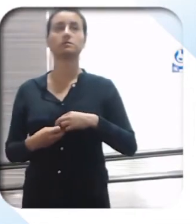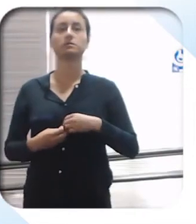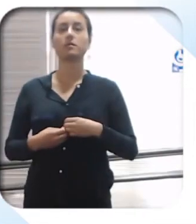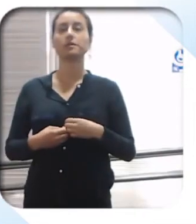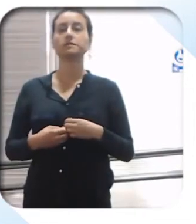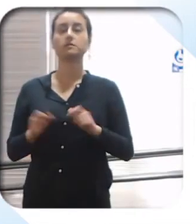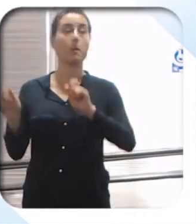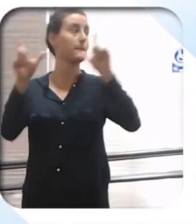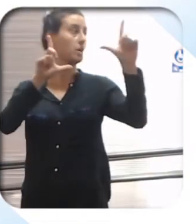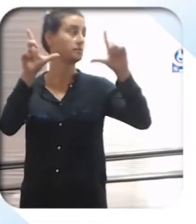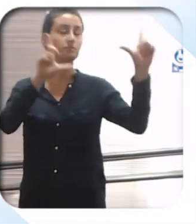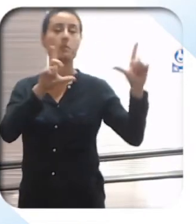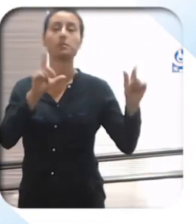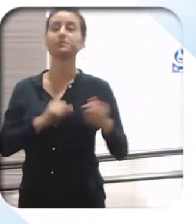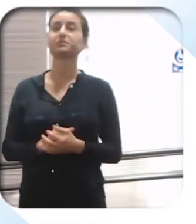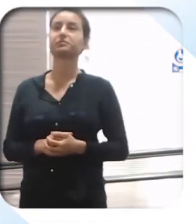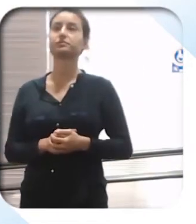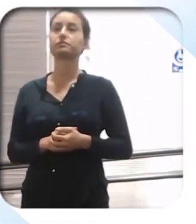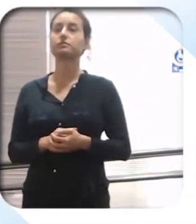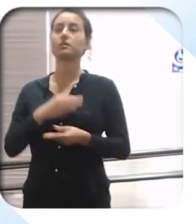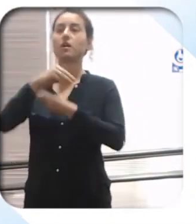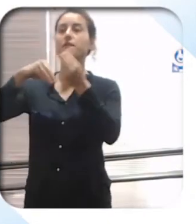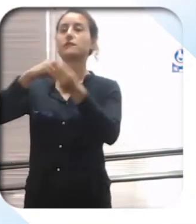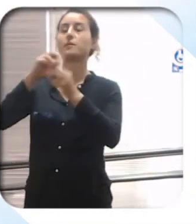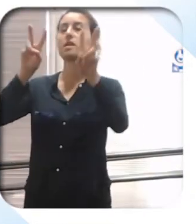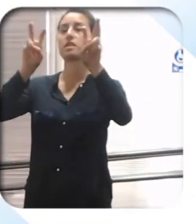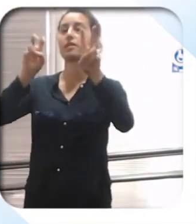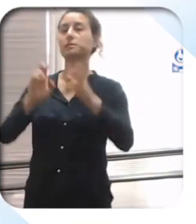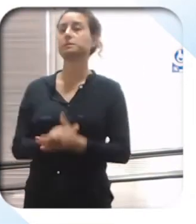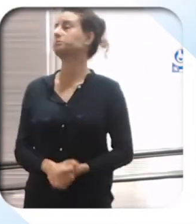poniendo la ponencia, que es la que es de familia,